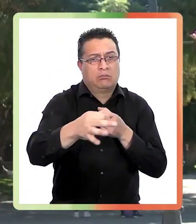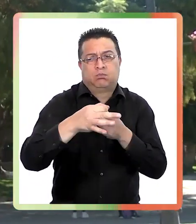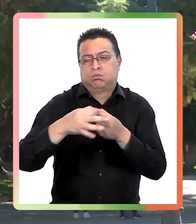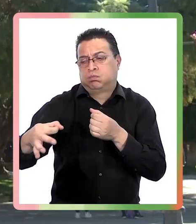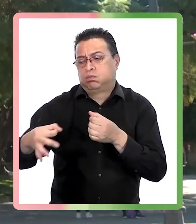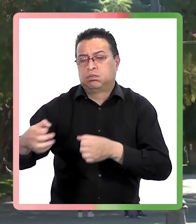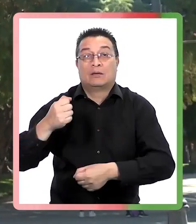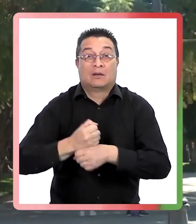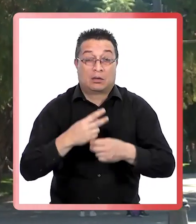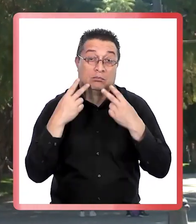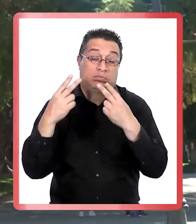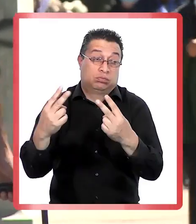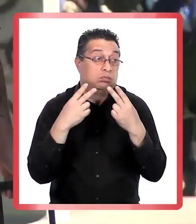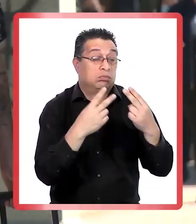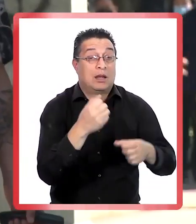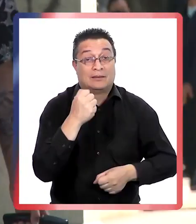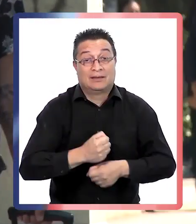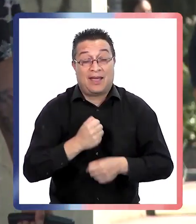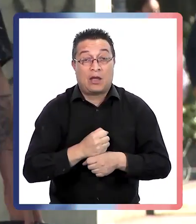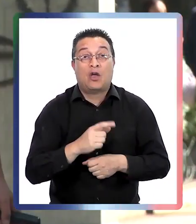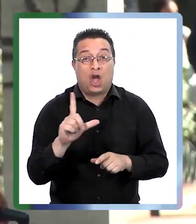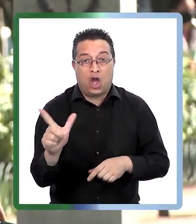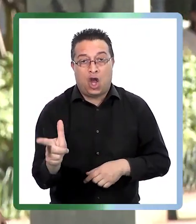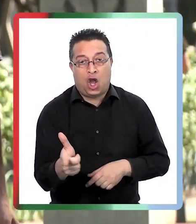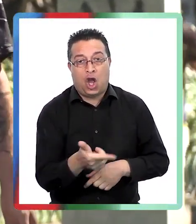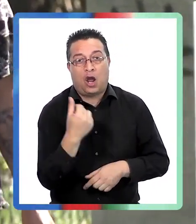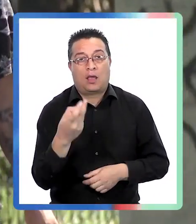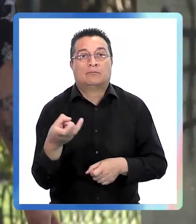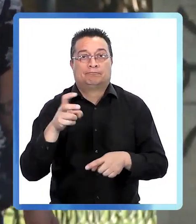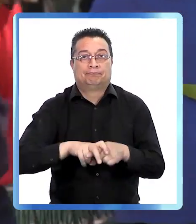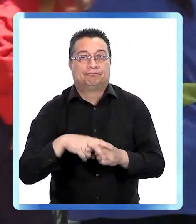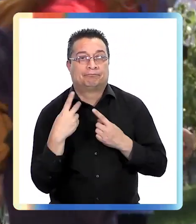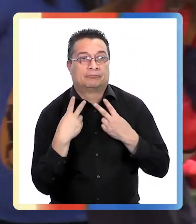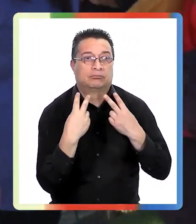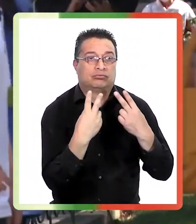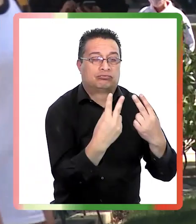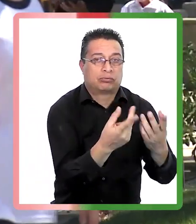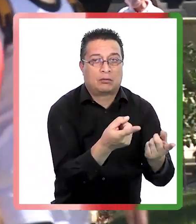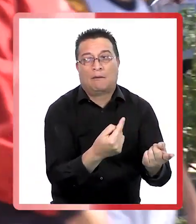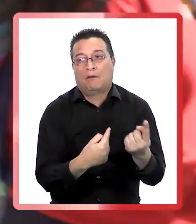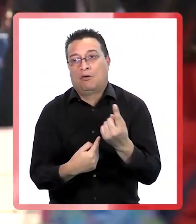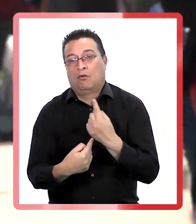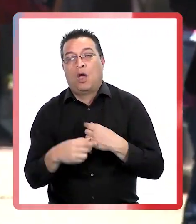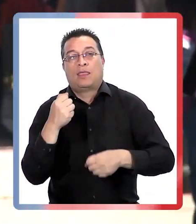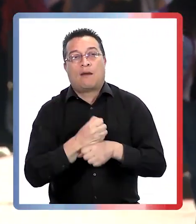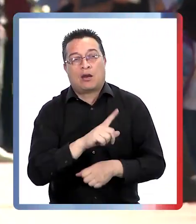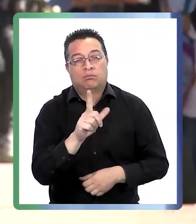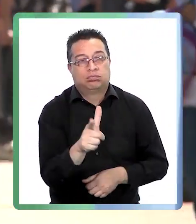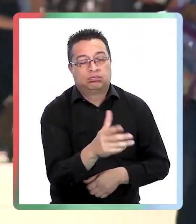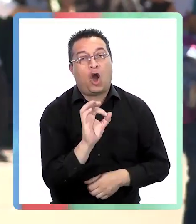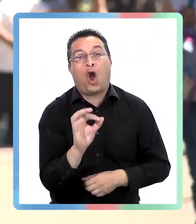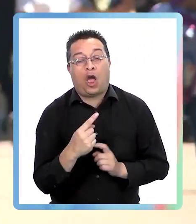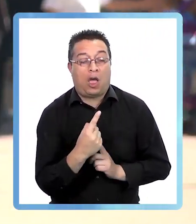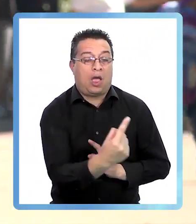cubrirse en el transporte, el trabajador y la trabajadora pasan largas horas del día dedicado a o estar en el trabajo o estarse